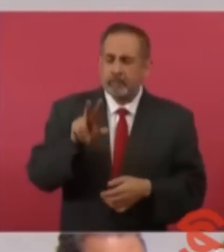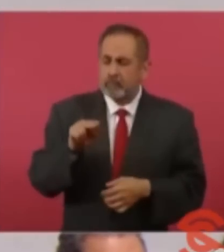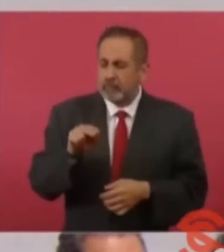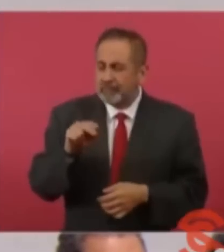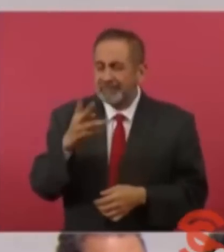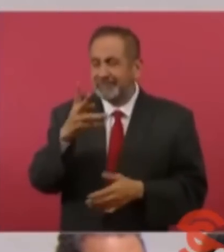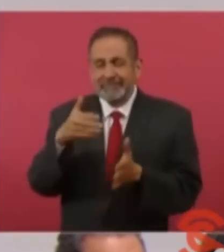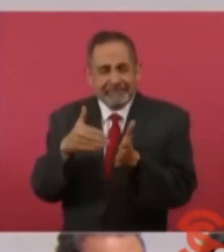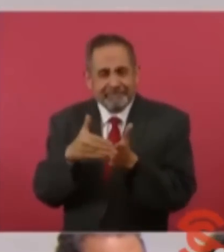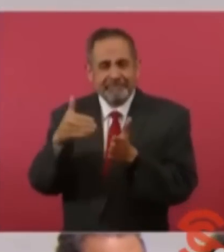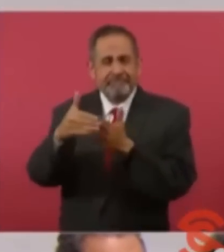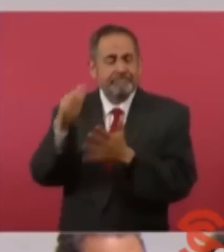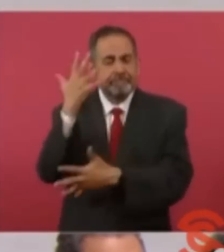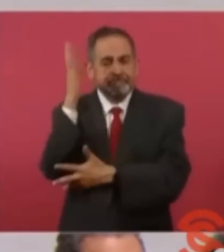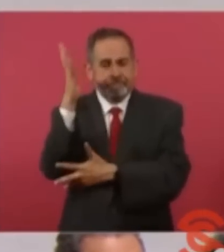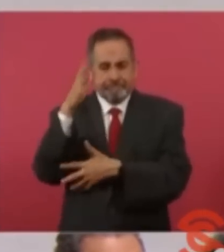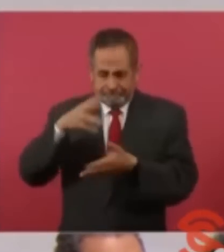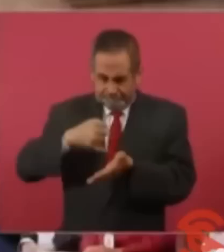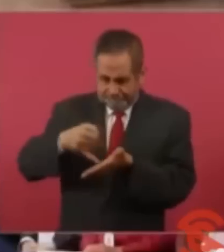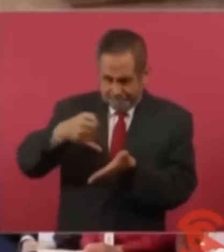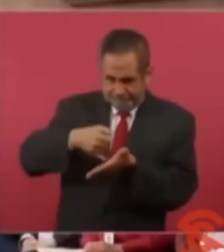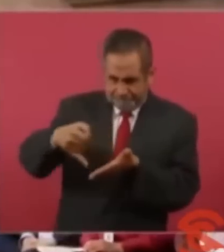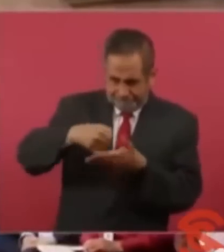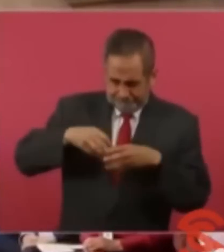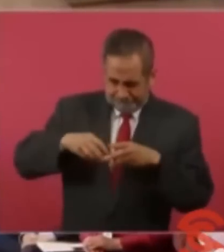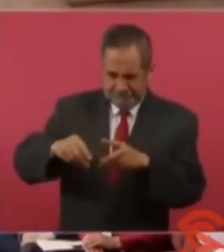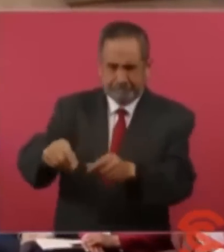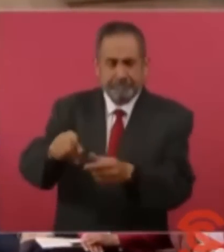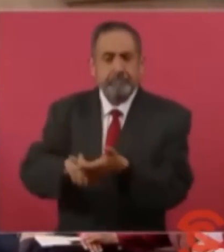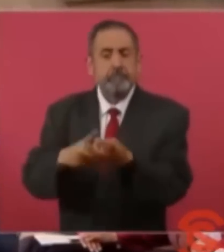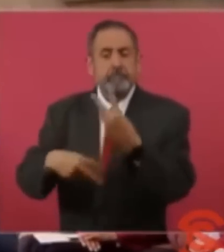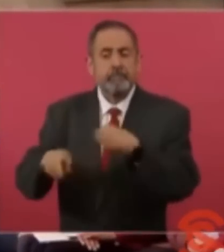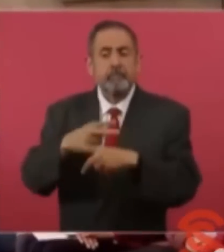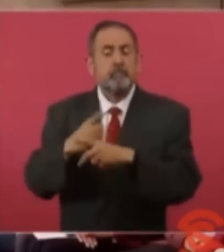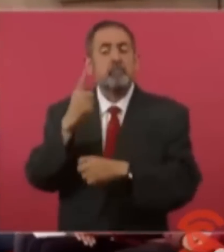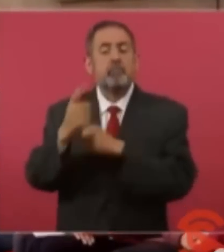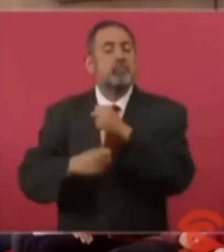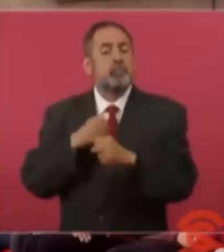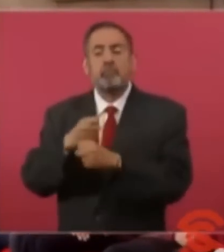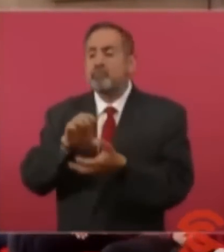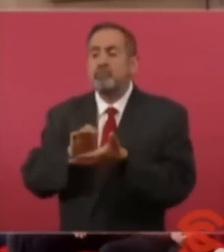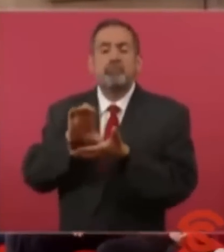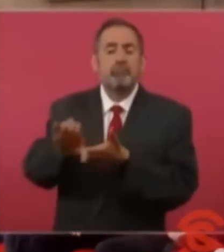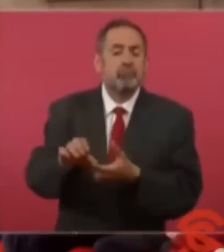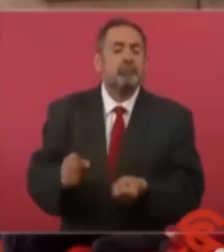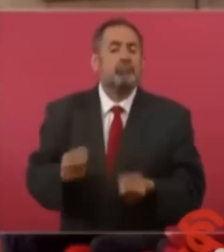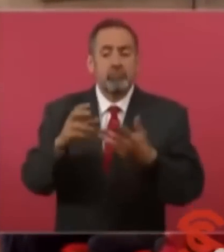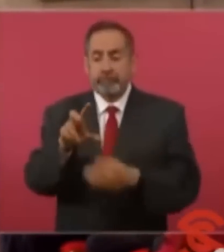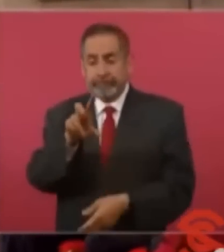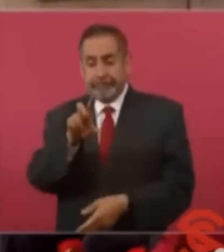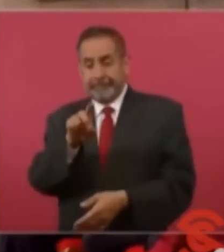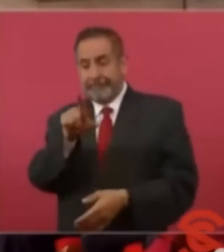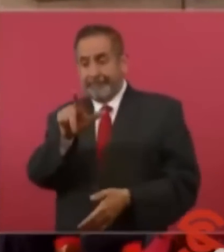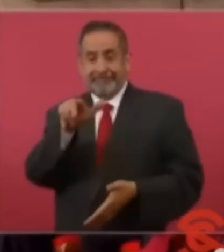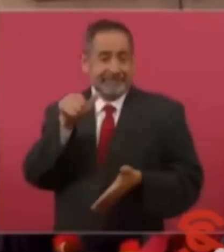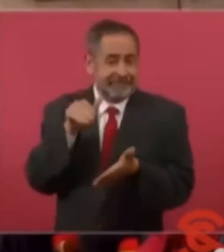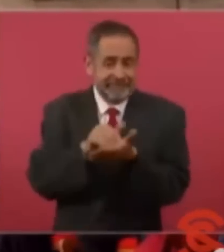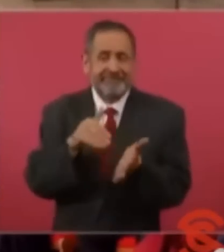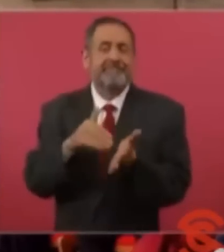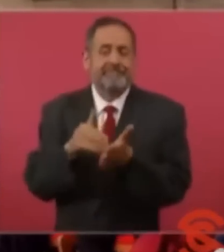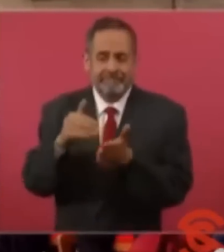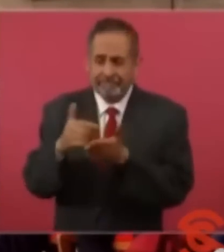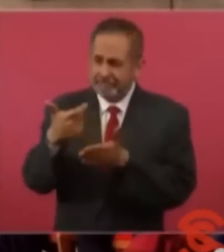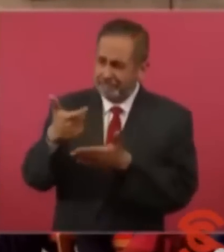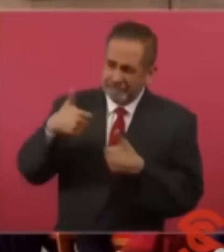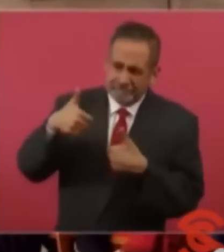1,084 millones de árboles, con una inversión anual de 37,000 millones de